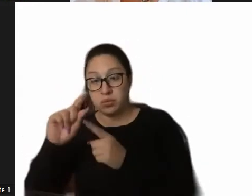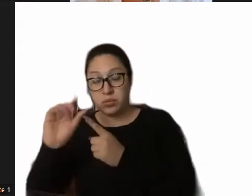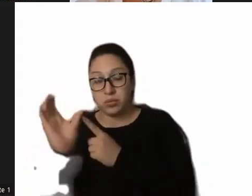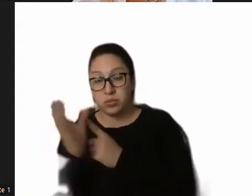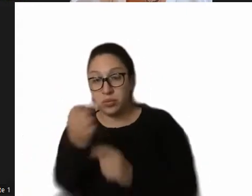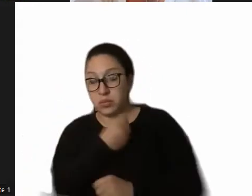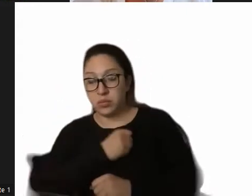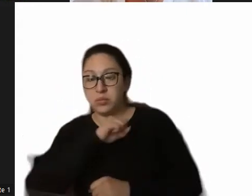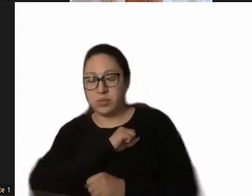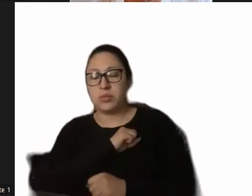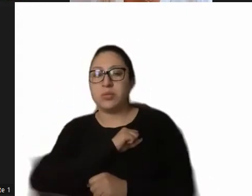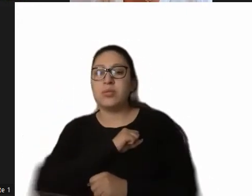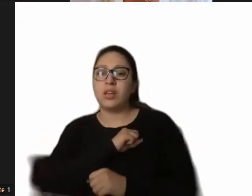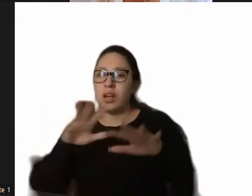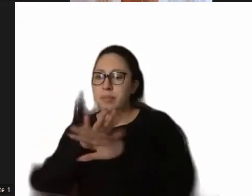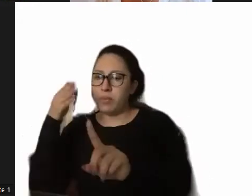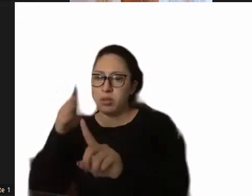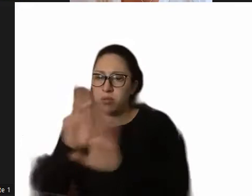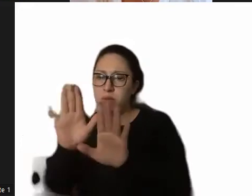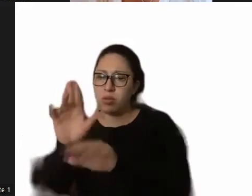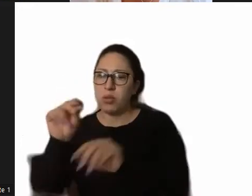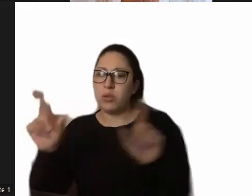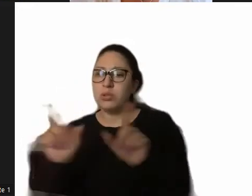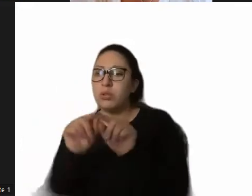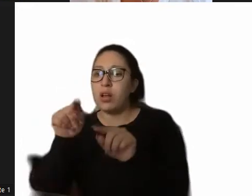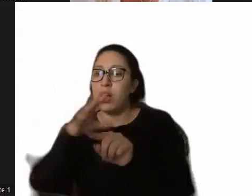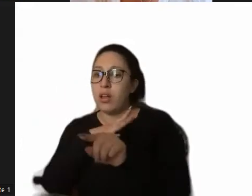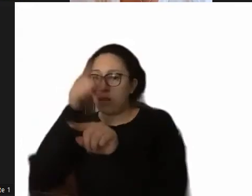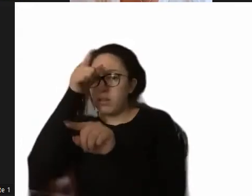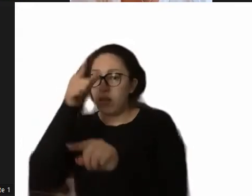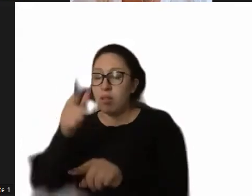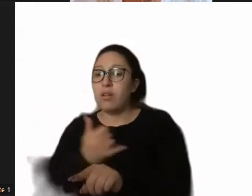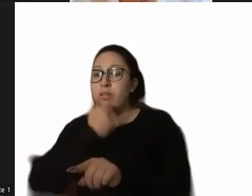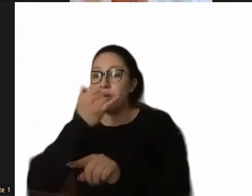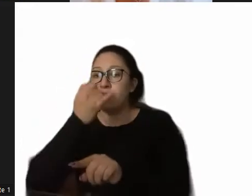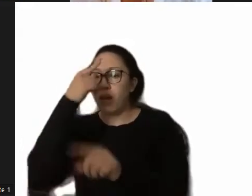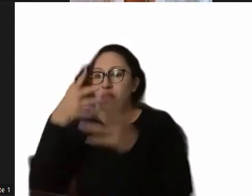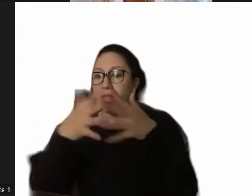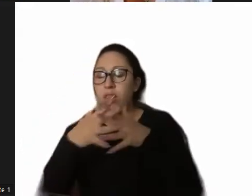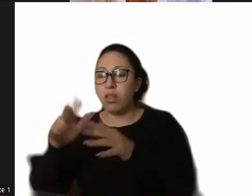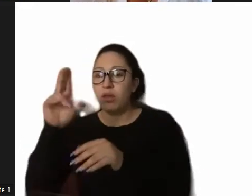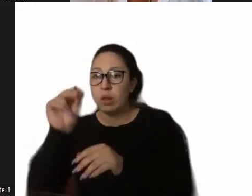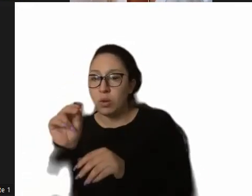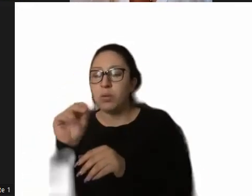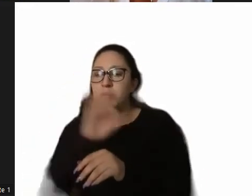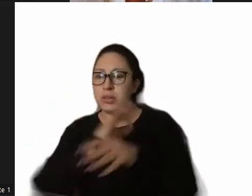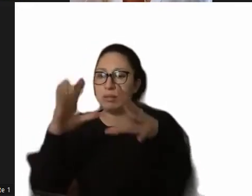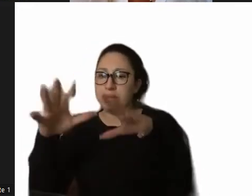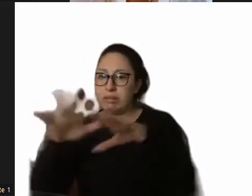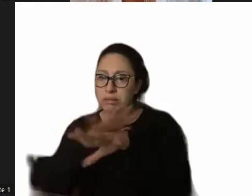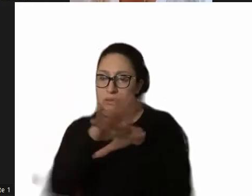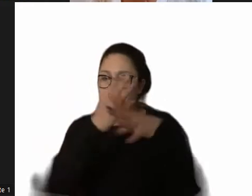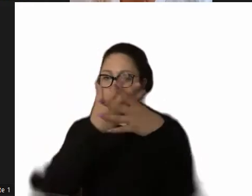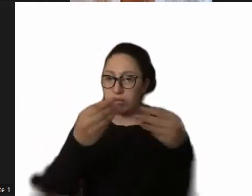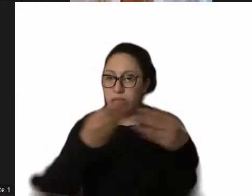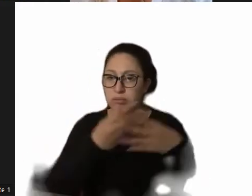cambiar, insisto, el fondo en el que estamos de acuerdo, pero que sí no dejemos este antecedente de pasar este